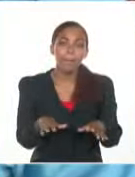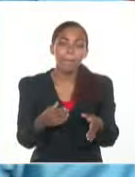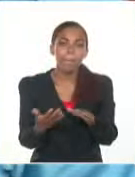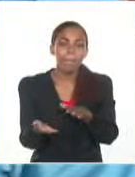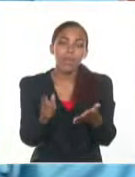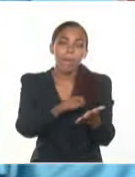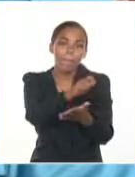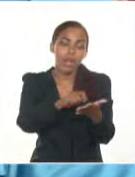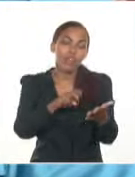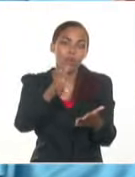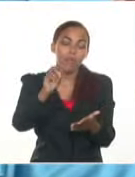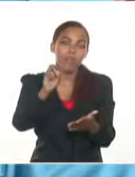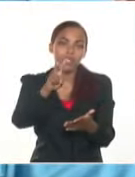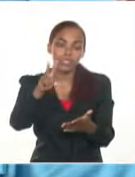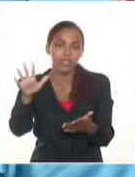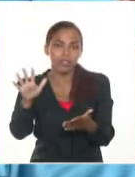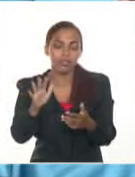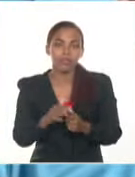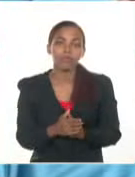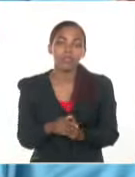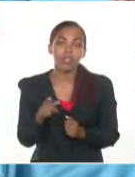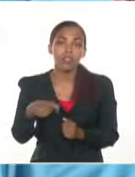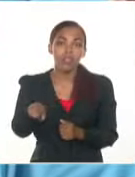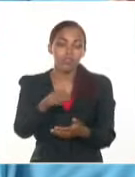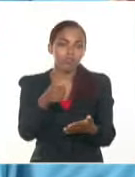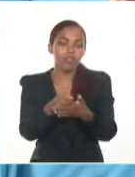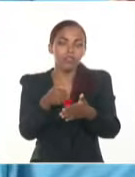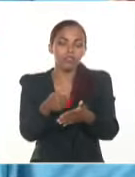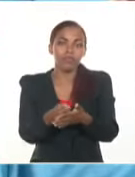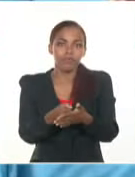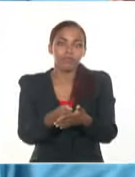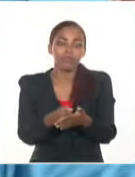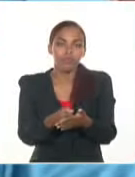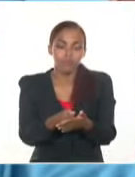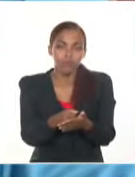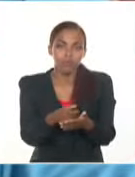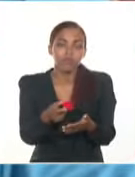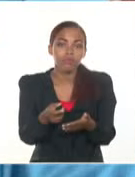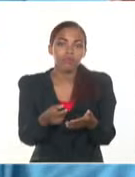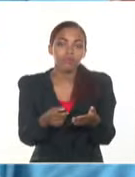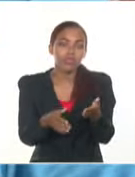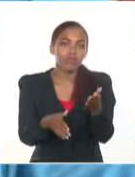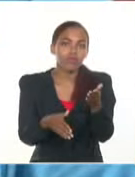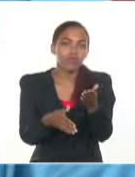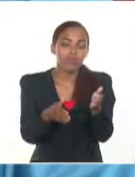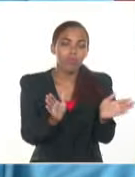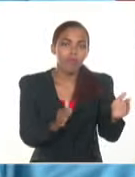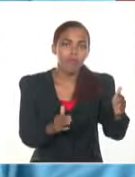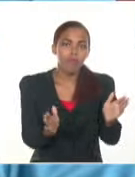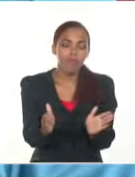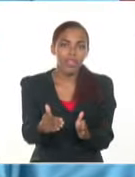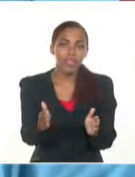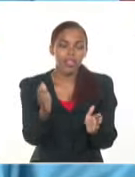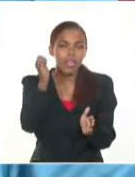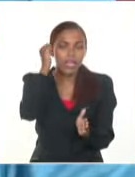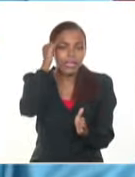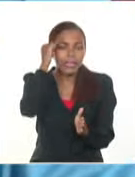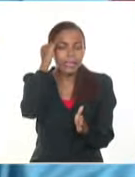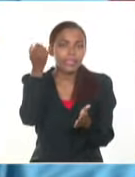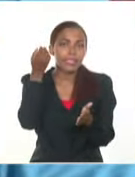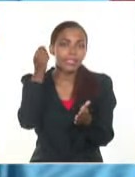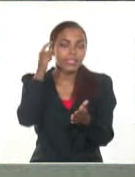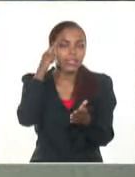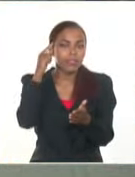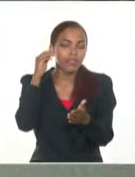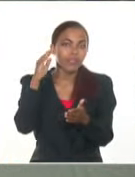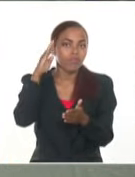2025. Nos apoyaron con la fibra, más las que se pudieron recuperar del ciclón, y se pudo recuperar el techo ya en las